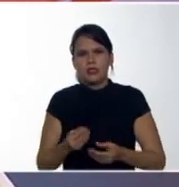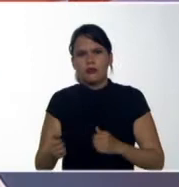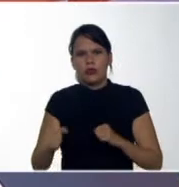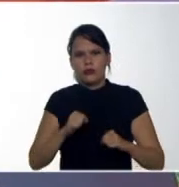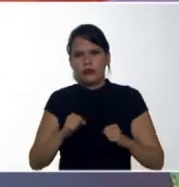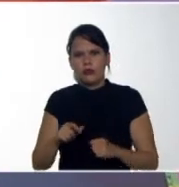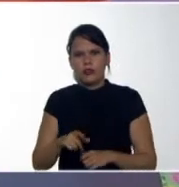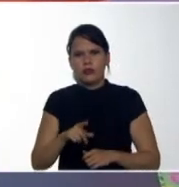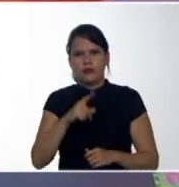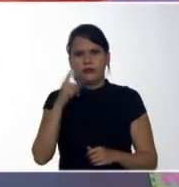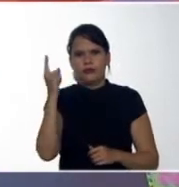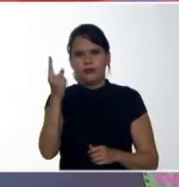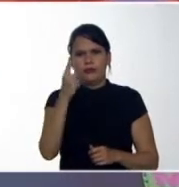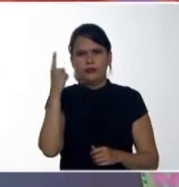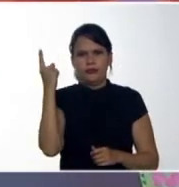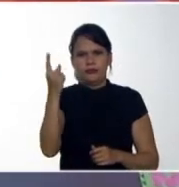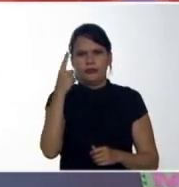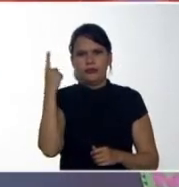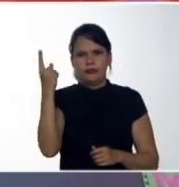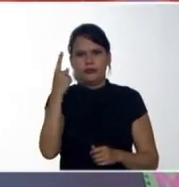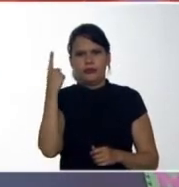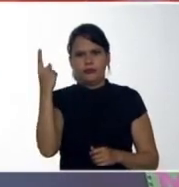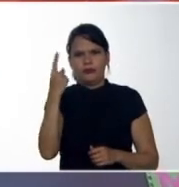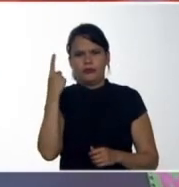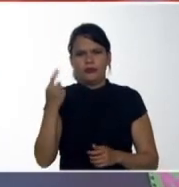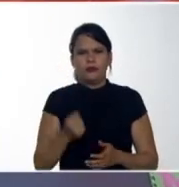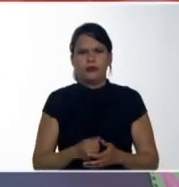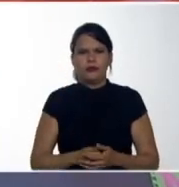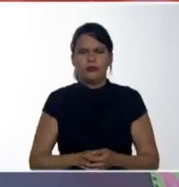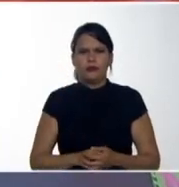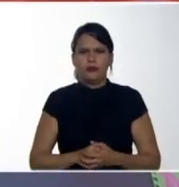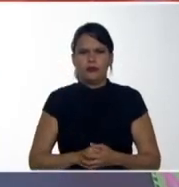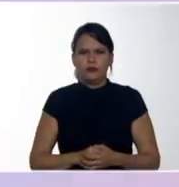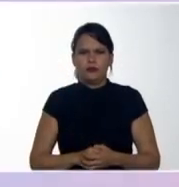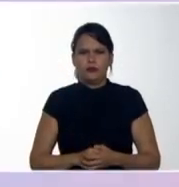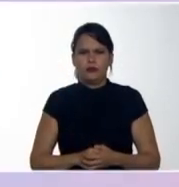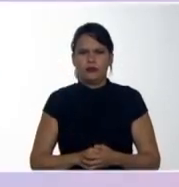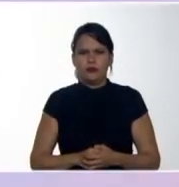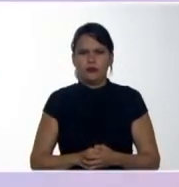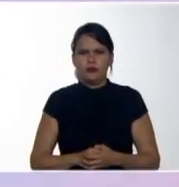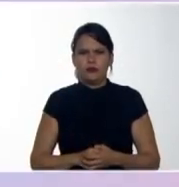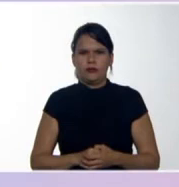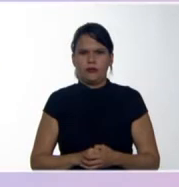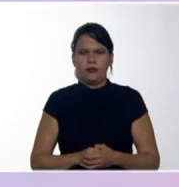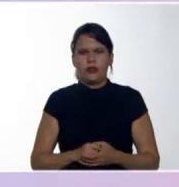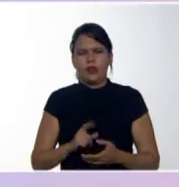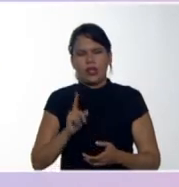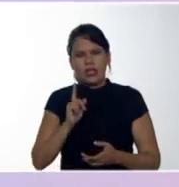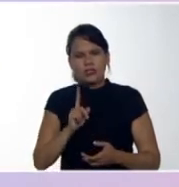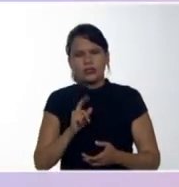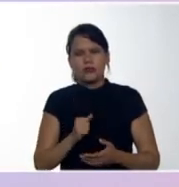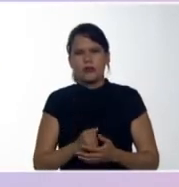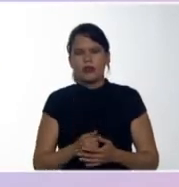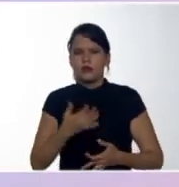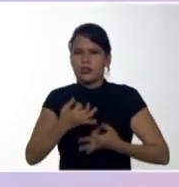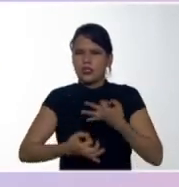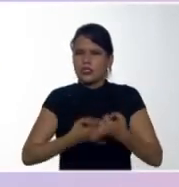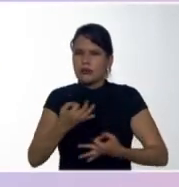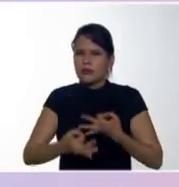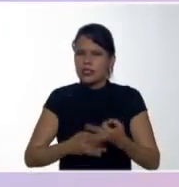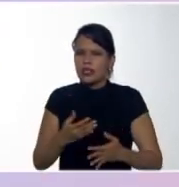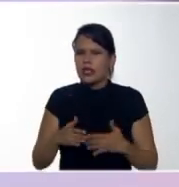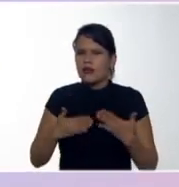¿Ok? Teníamos este movimiento. En ese momento se explicaba